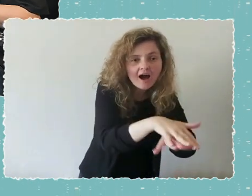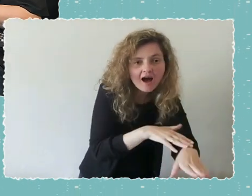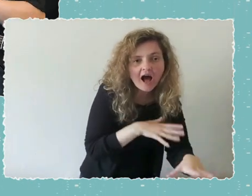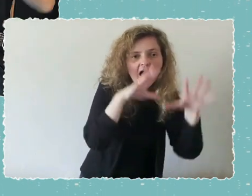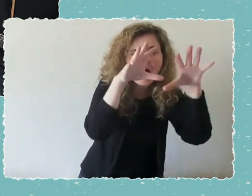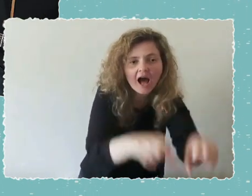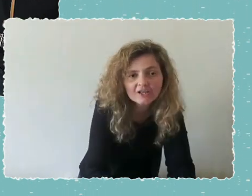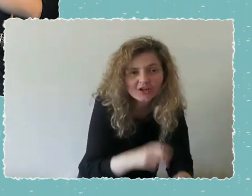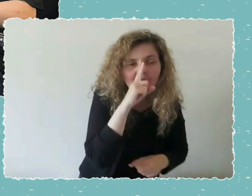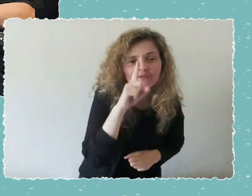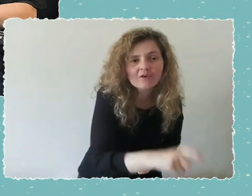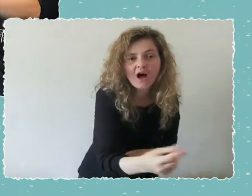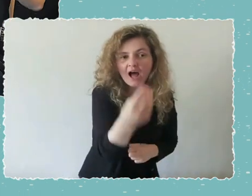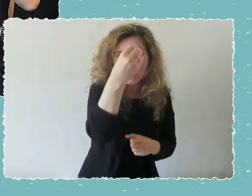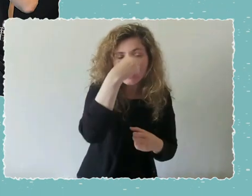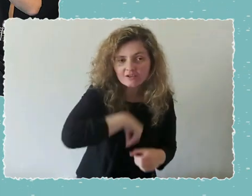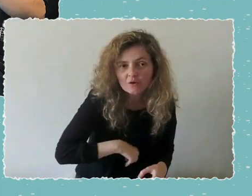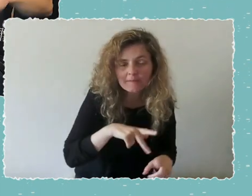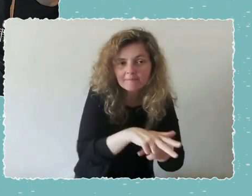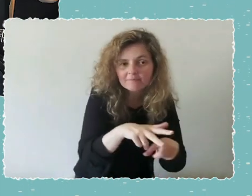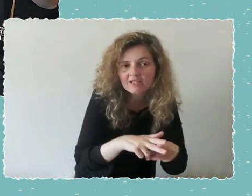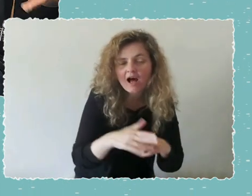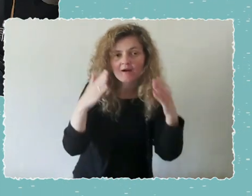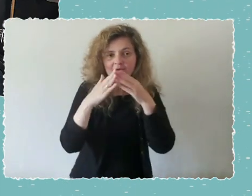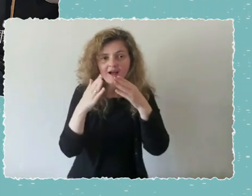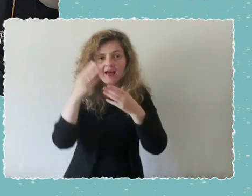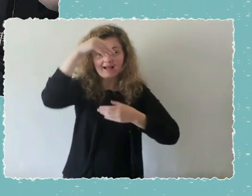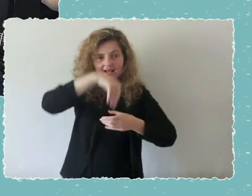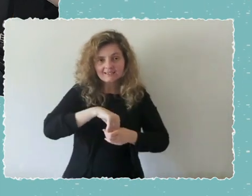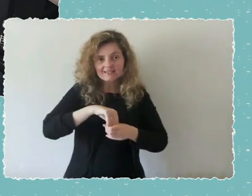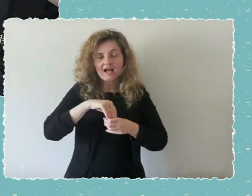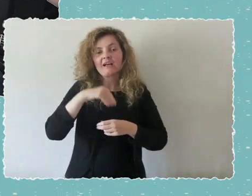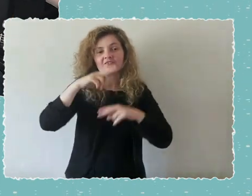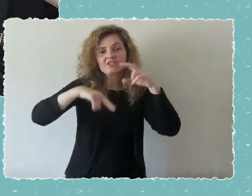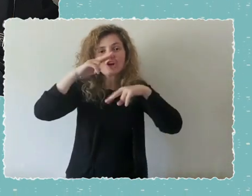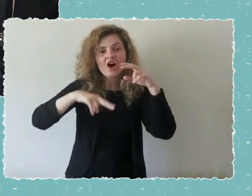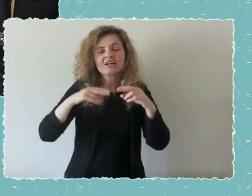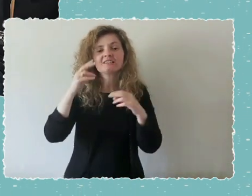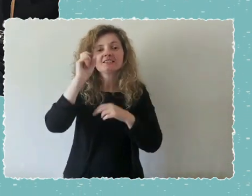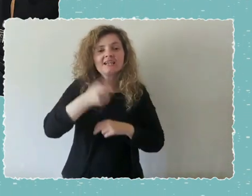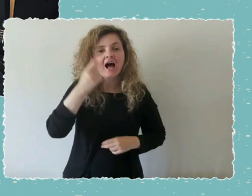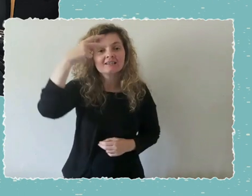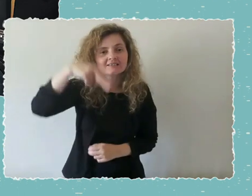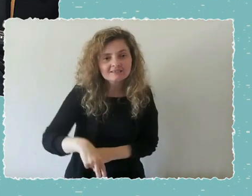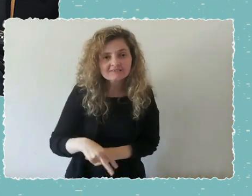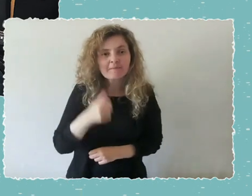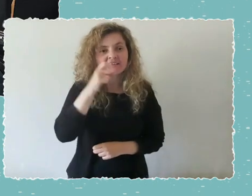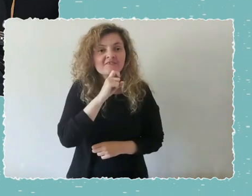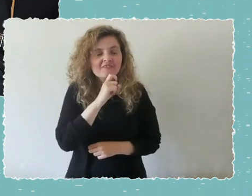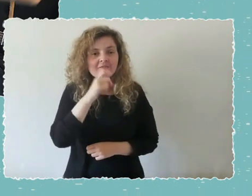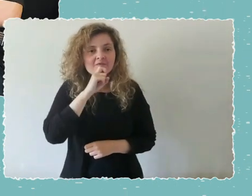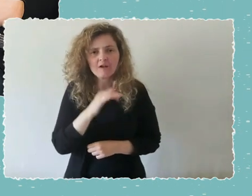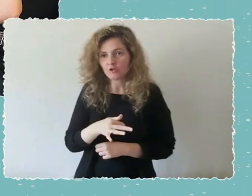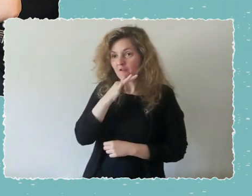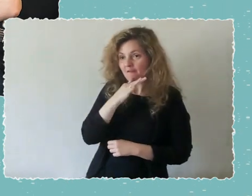que cazou o rato que comeu o millo que estaba na casa que fixo Xan. Máis difícil, máis